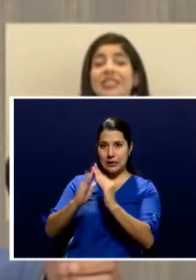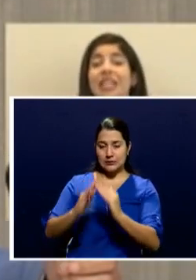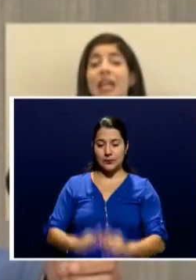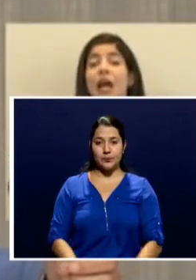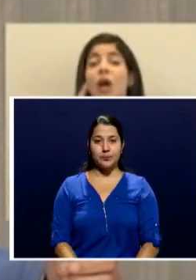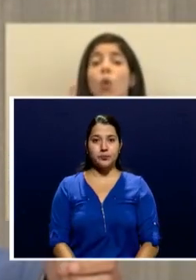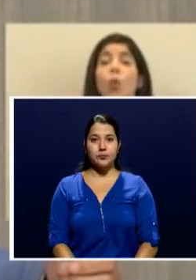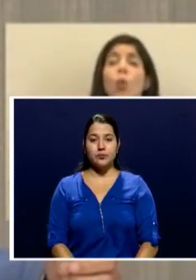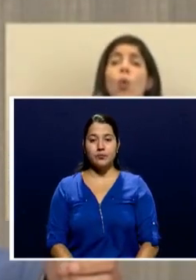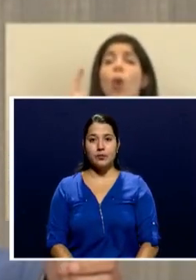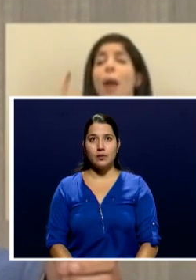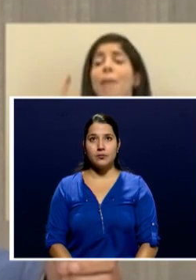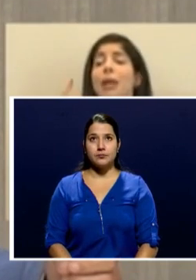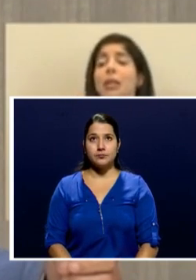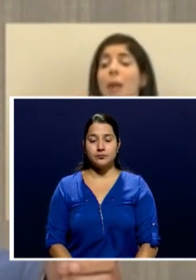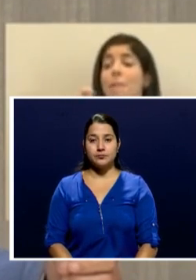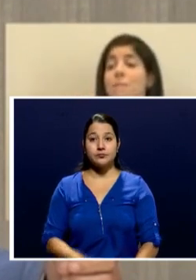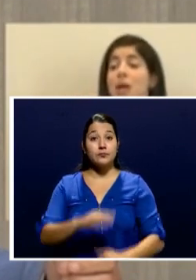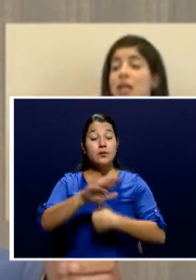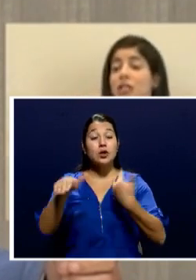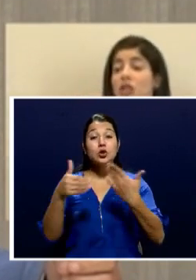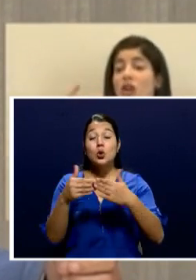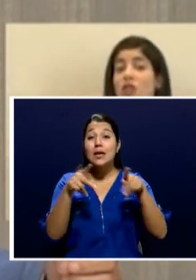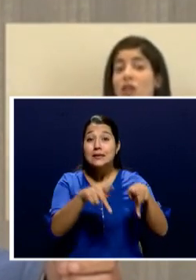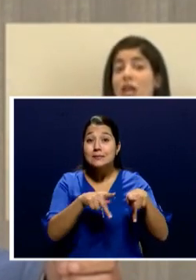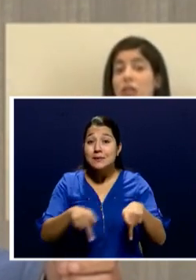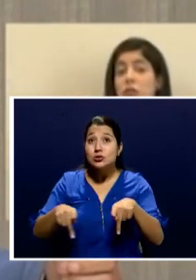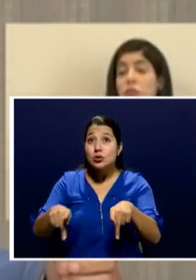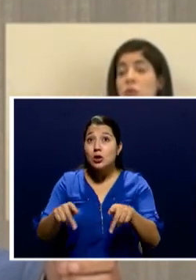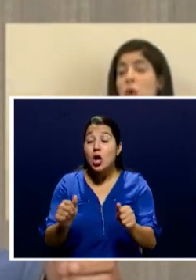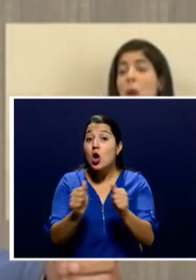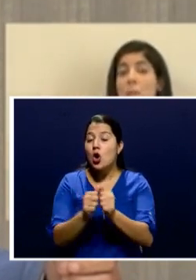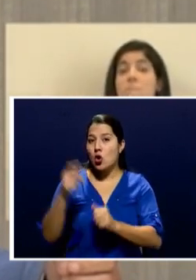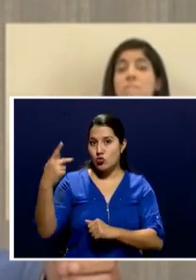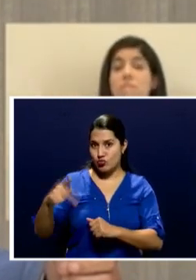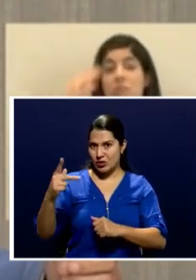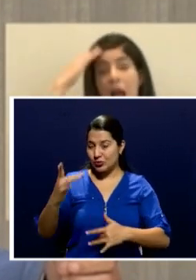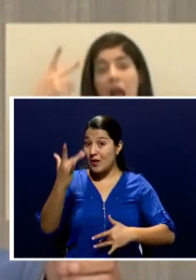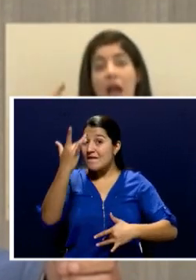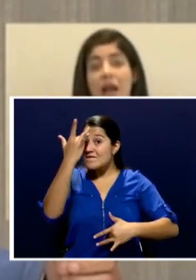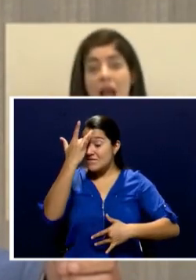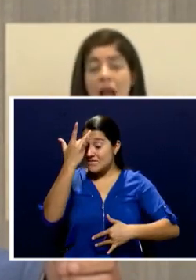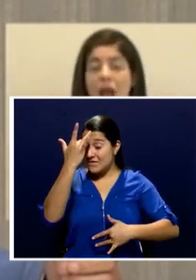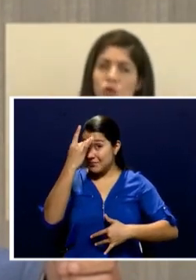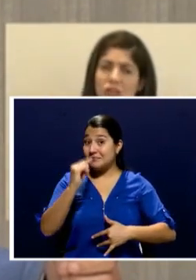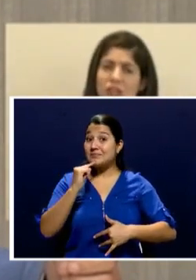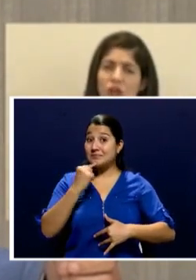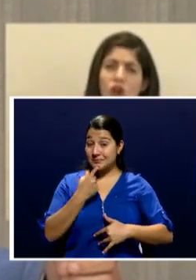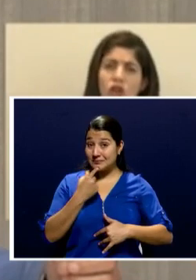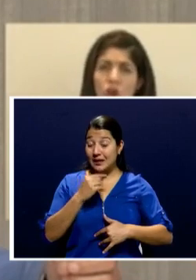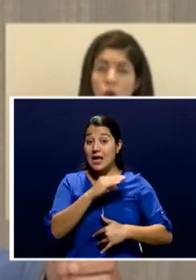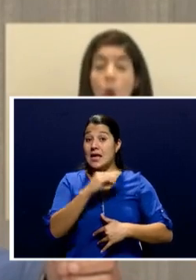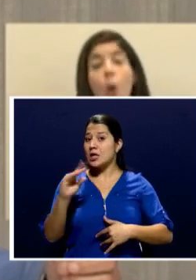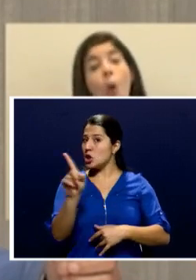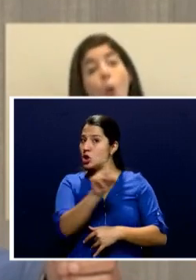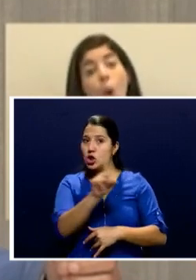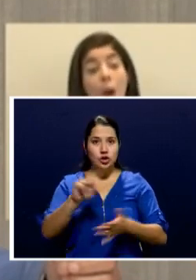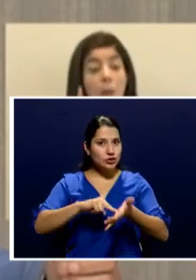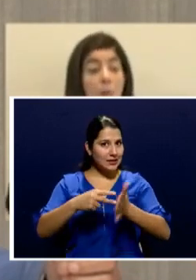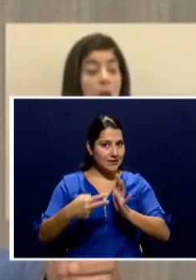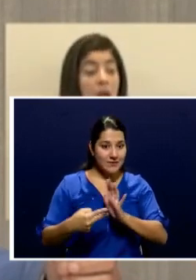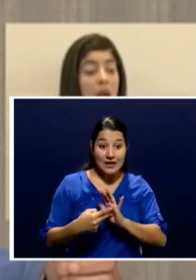exclusivamente todas las personas con factores de riesgo van a enfermar gravemente, ni tampoco significa que una persona que no